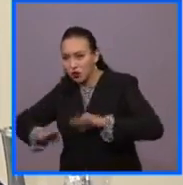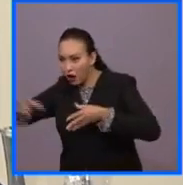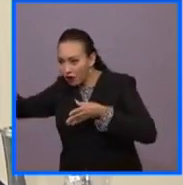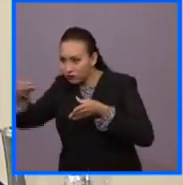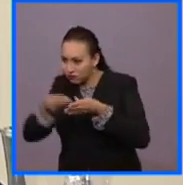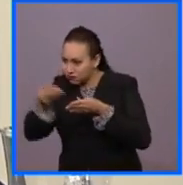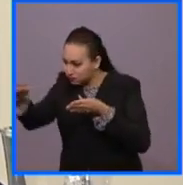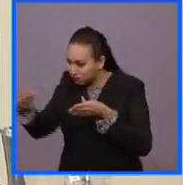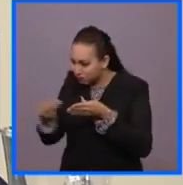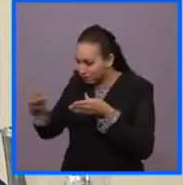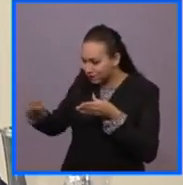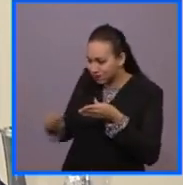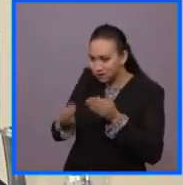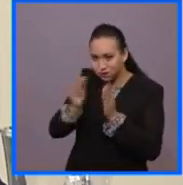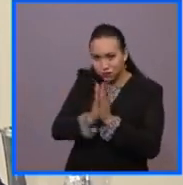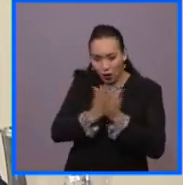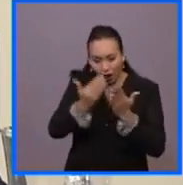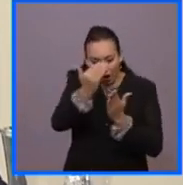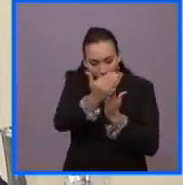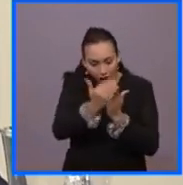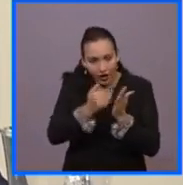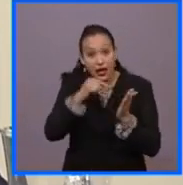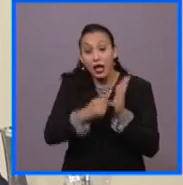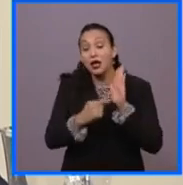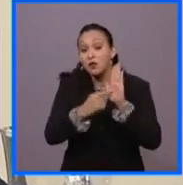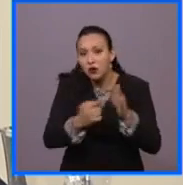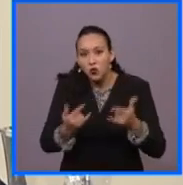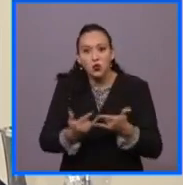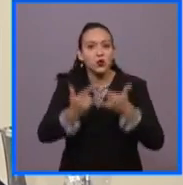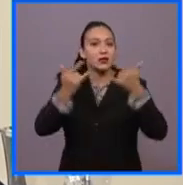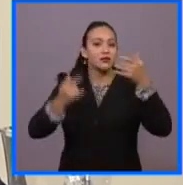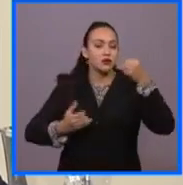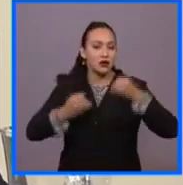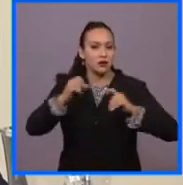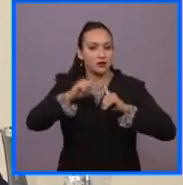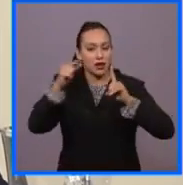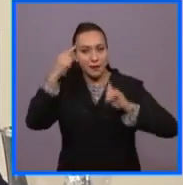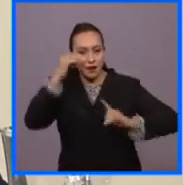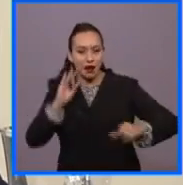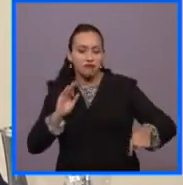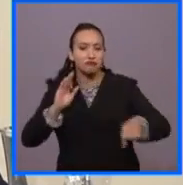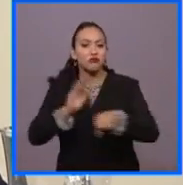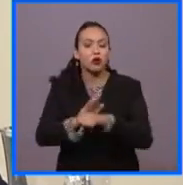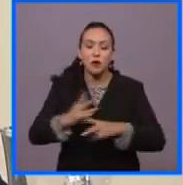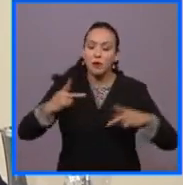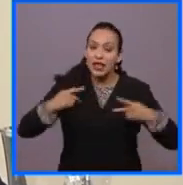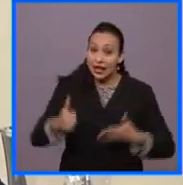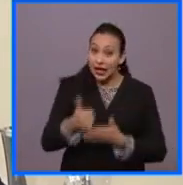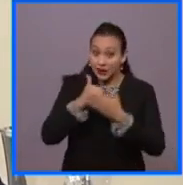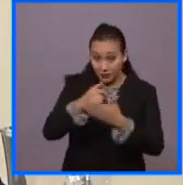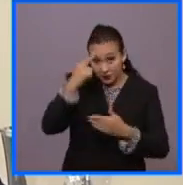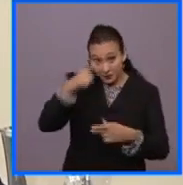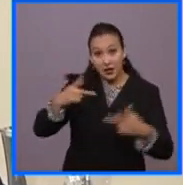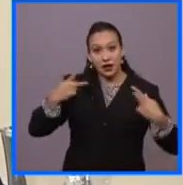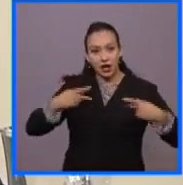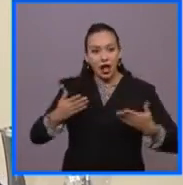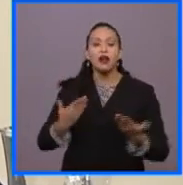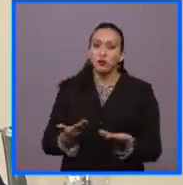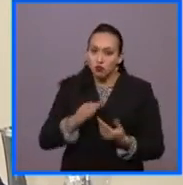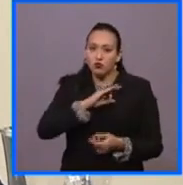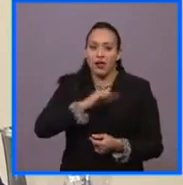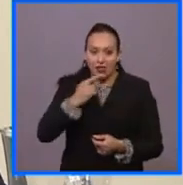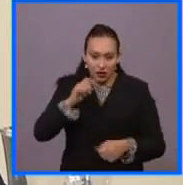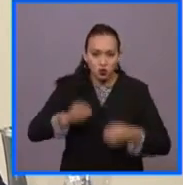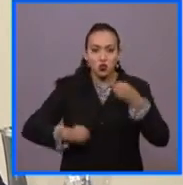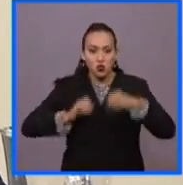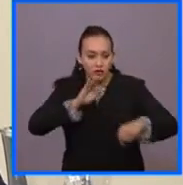las sentencias de la Suprema Corte, los precedentes y las líneas de precedentes de la Corte permiten un desarrollo del juicio de amparo,